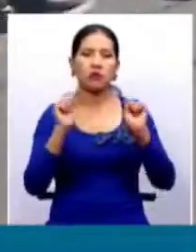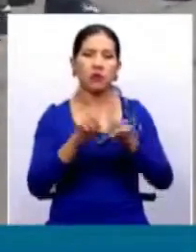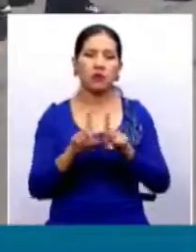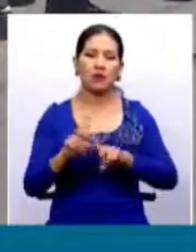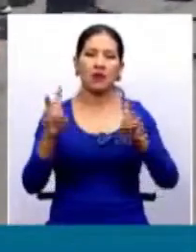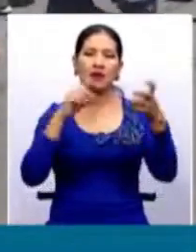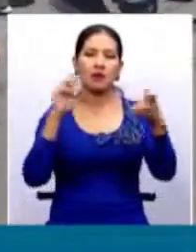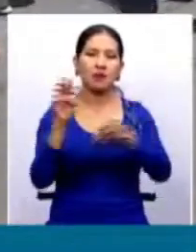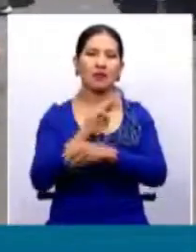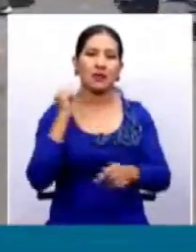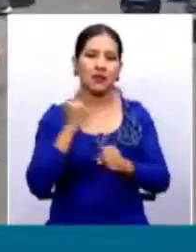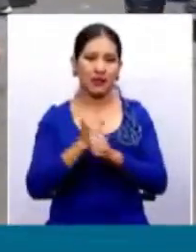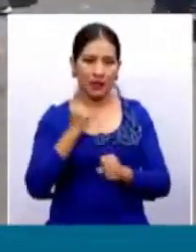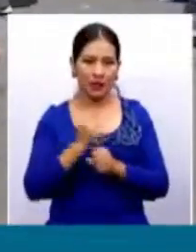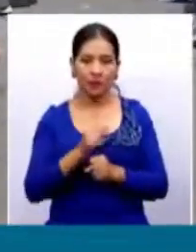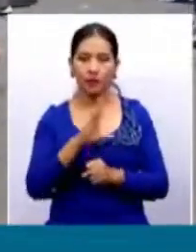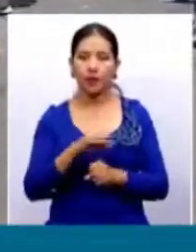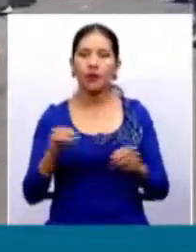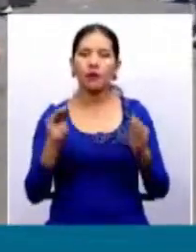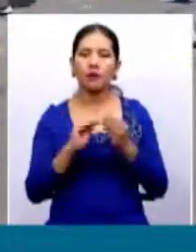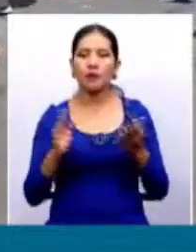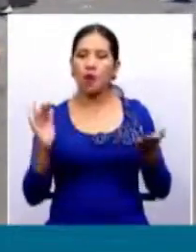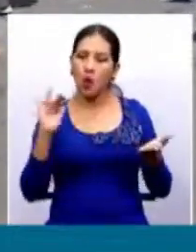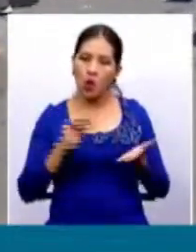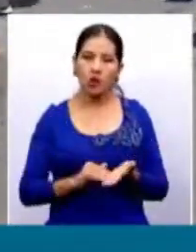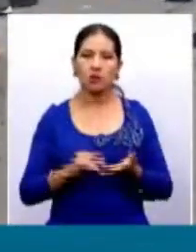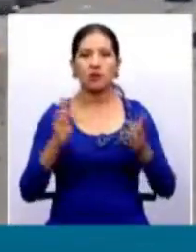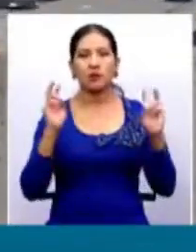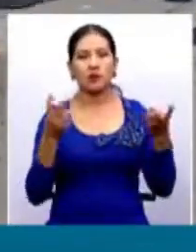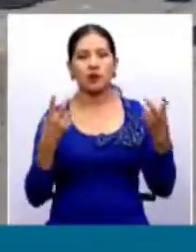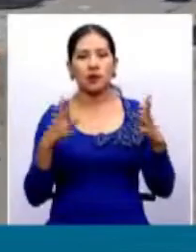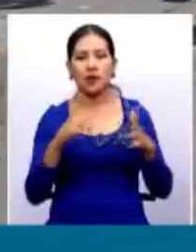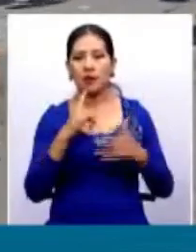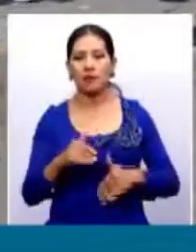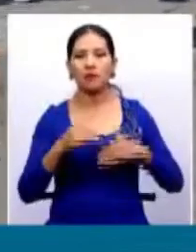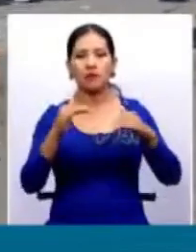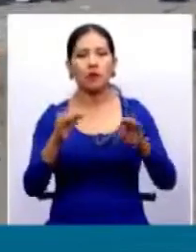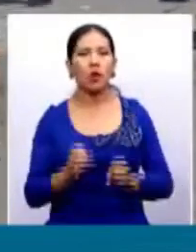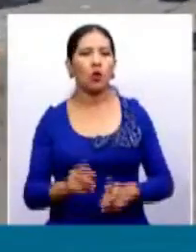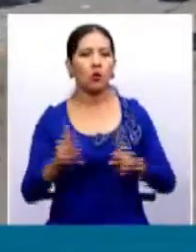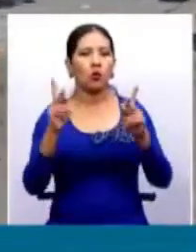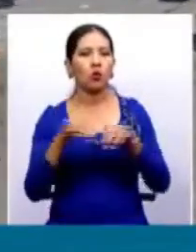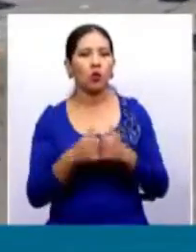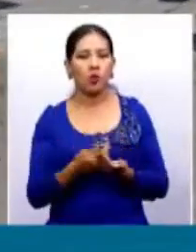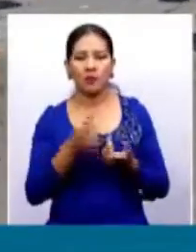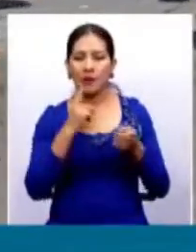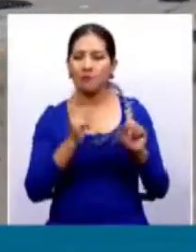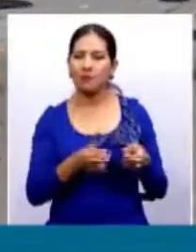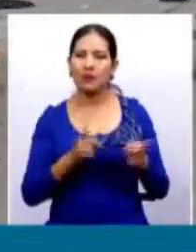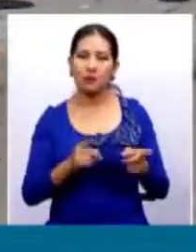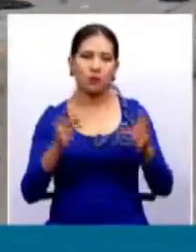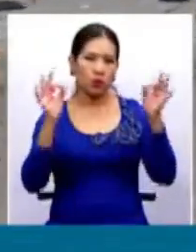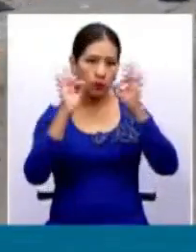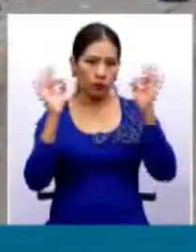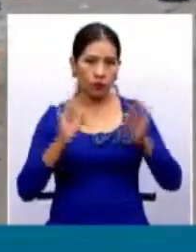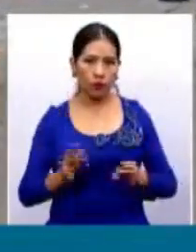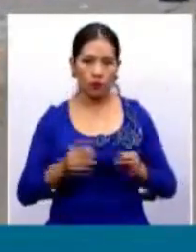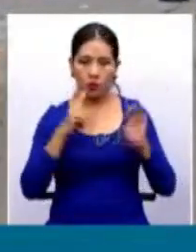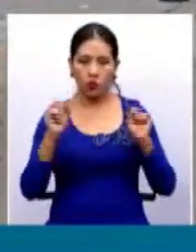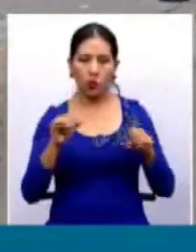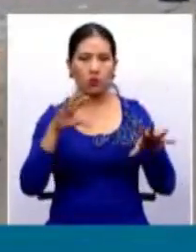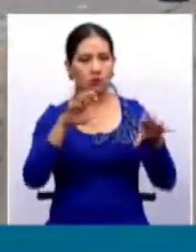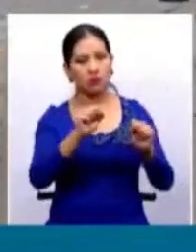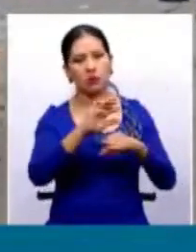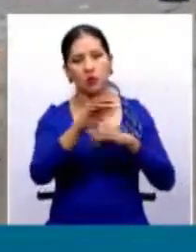de trabajo de trabajo Y nuevamente han han optado la misma figura para poder tomar los